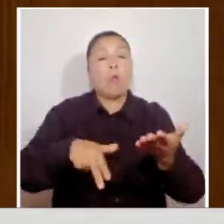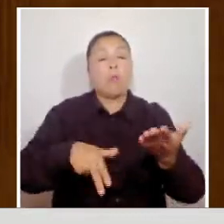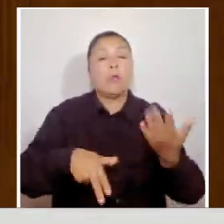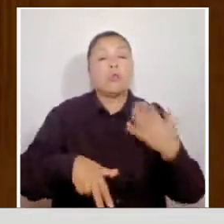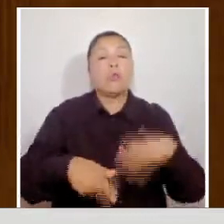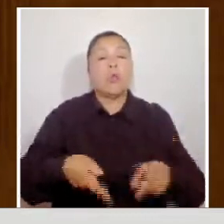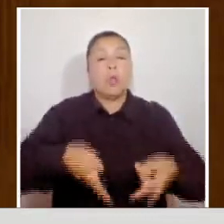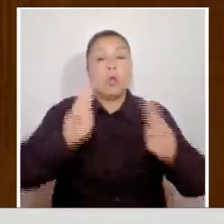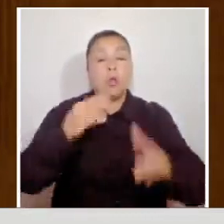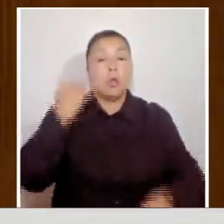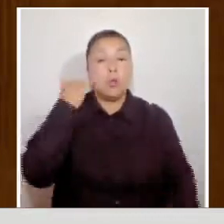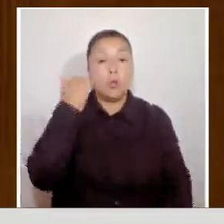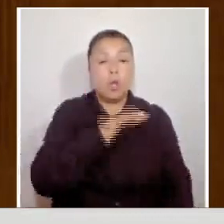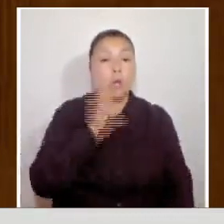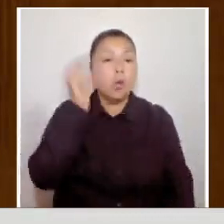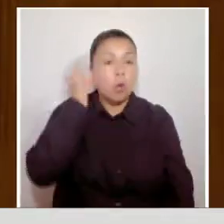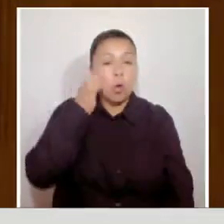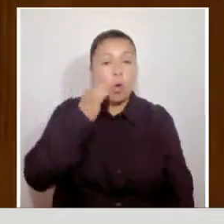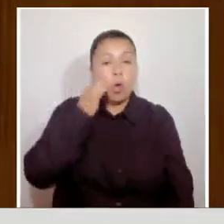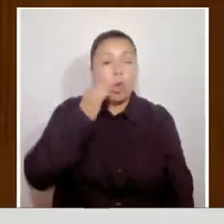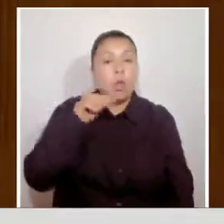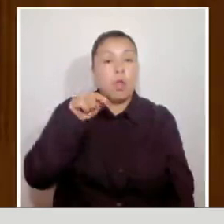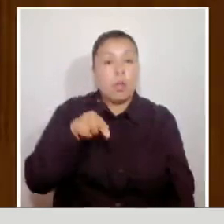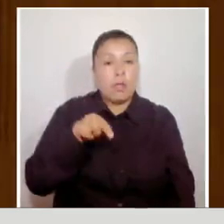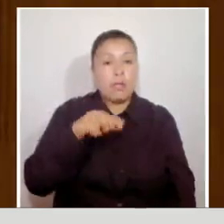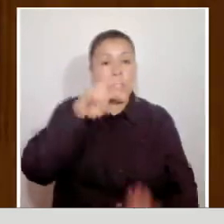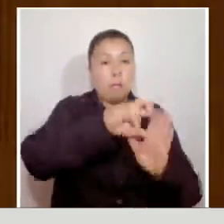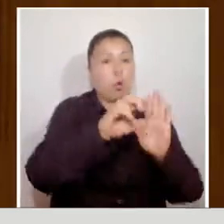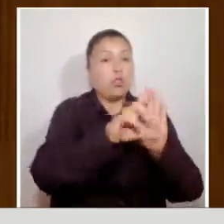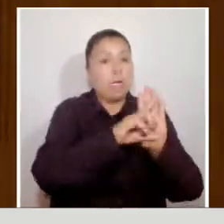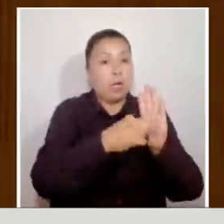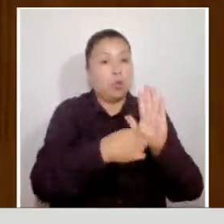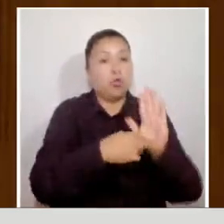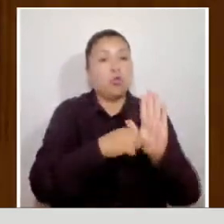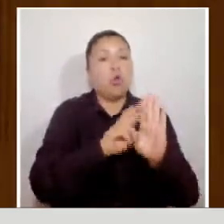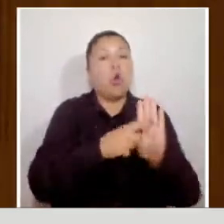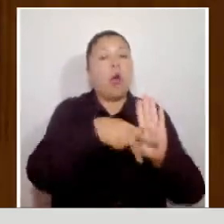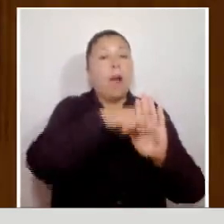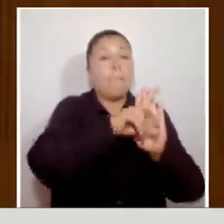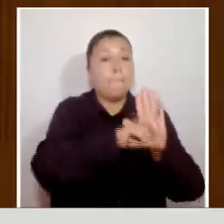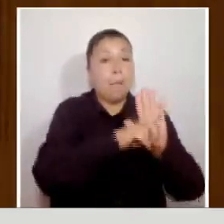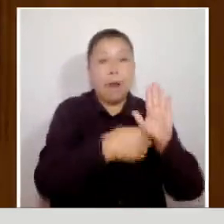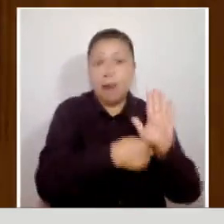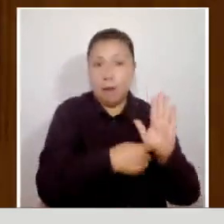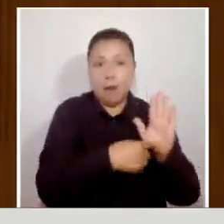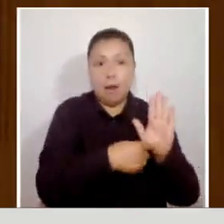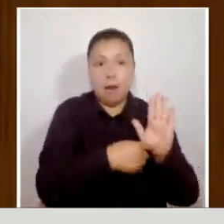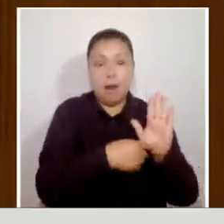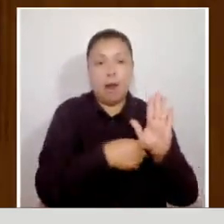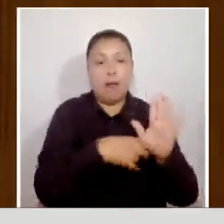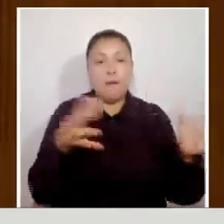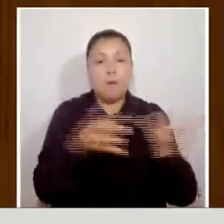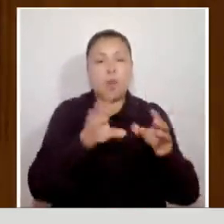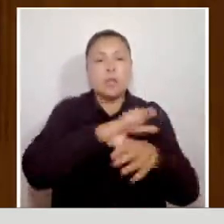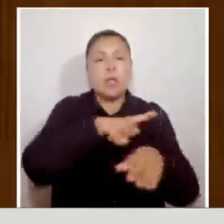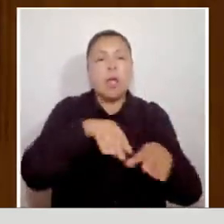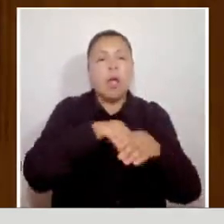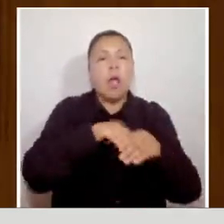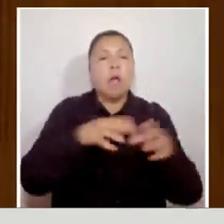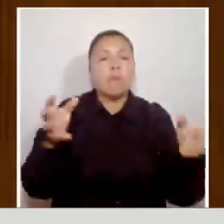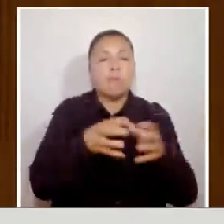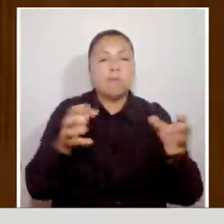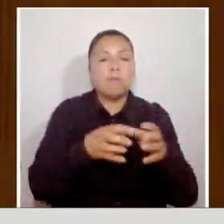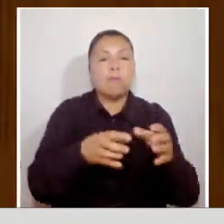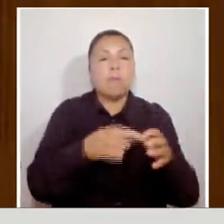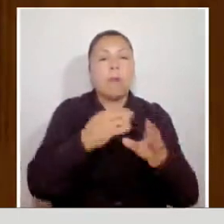niño por lo mismo esta iniciativa pretende modificar la ley de violencia intrafamiliar incorporando al síndrome de